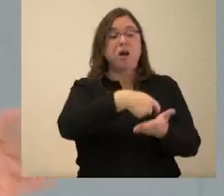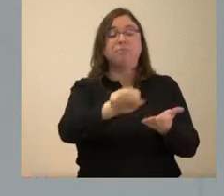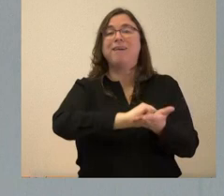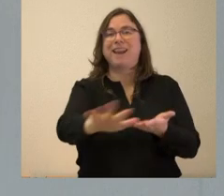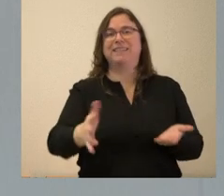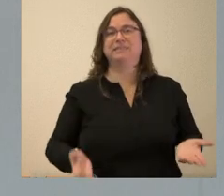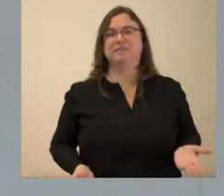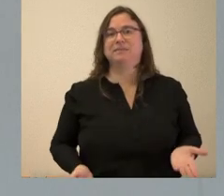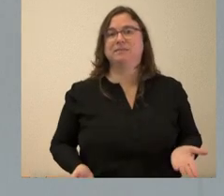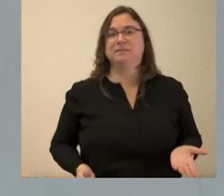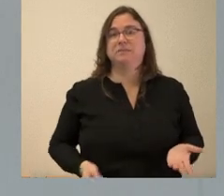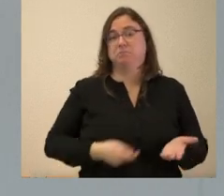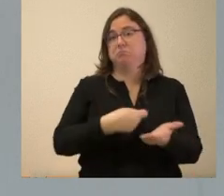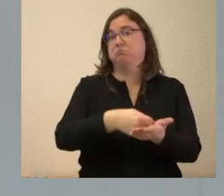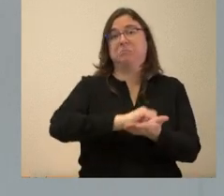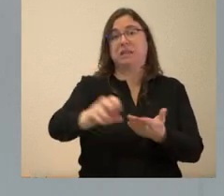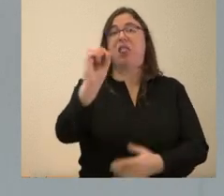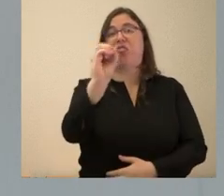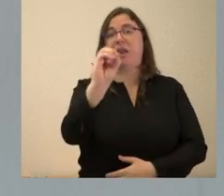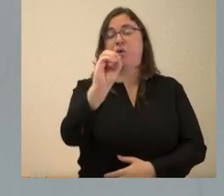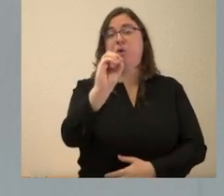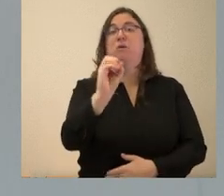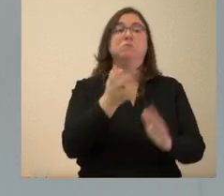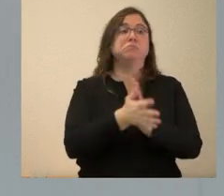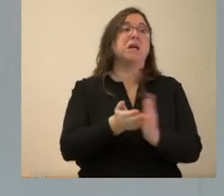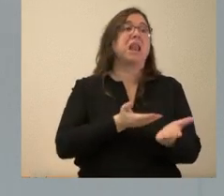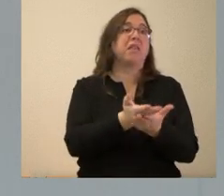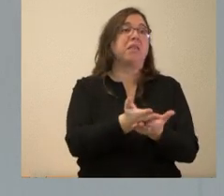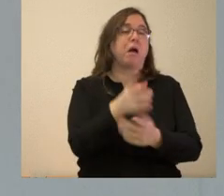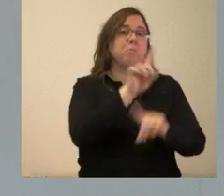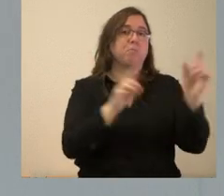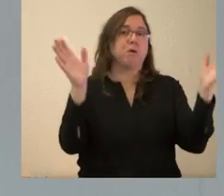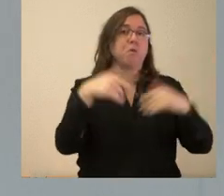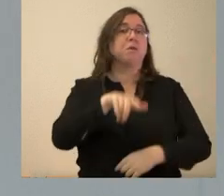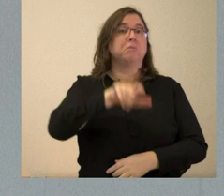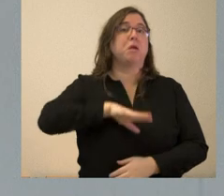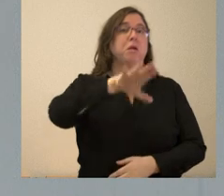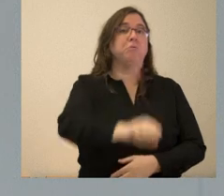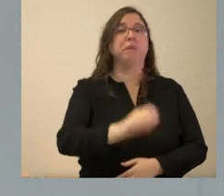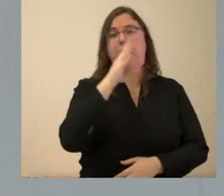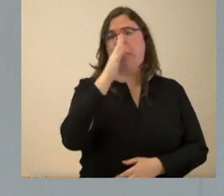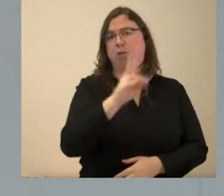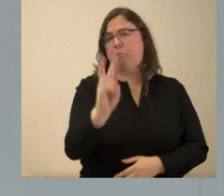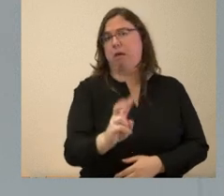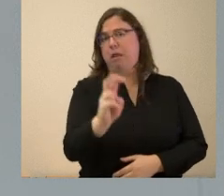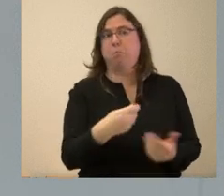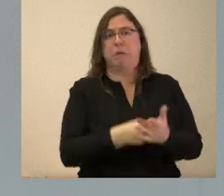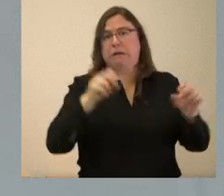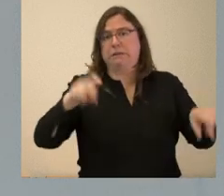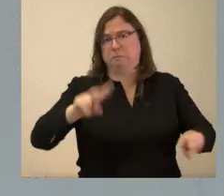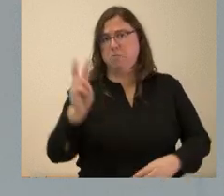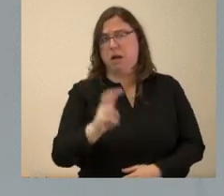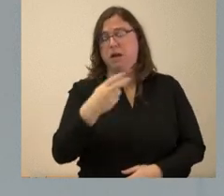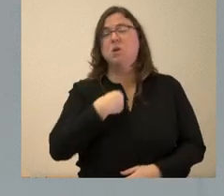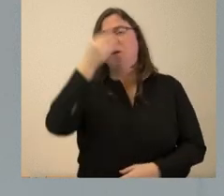gratuita la tasa tiene un coste cero pues lógicamente no hay problema para que alguien saque su licencia por 5 años nosotros habíamos previsto la licencia